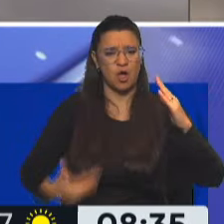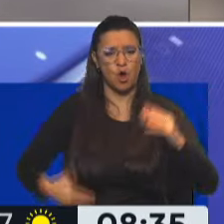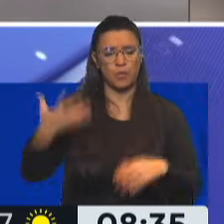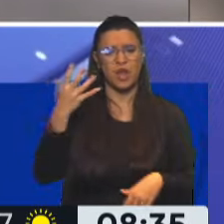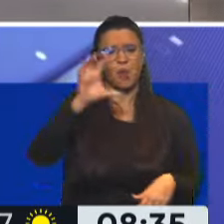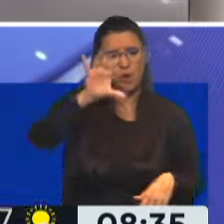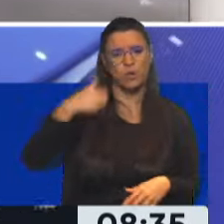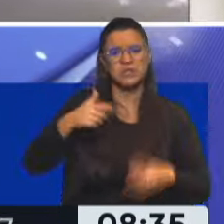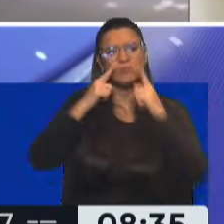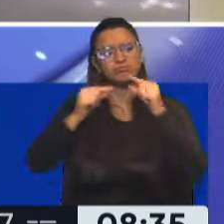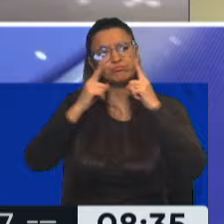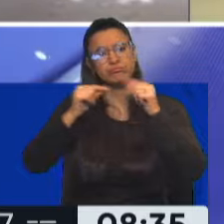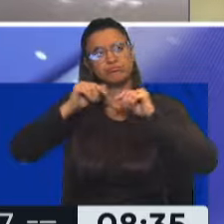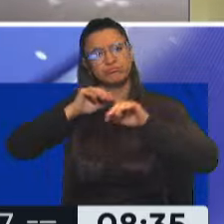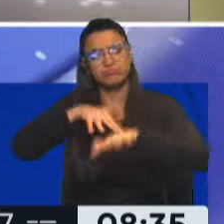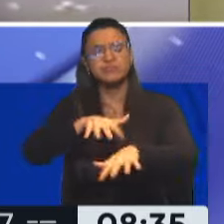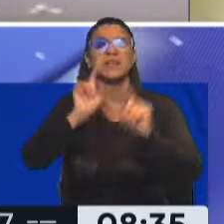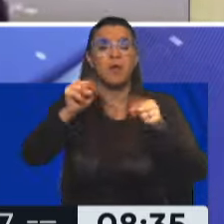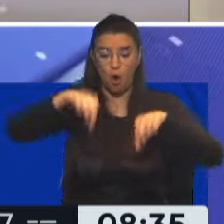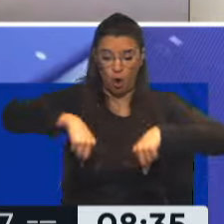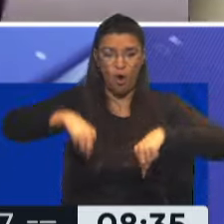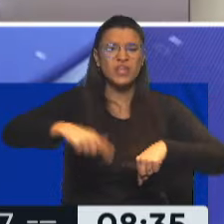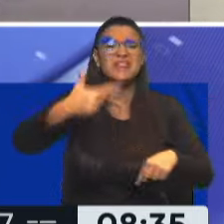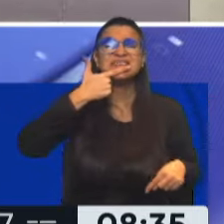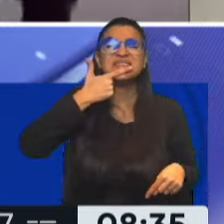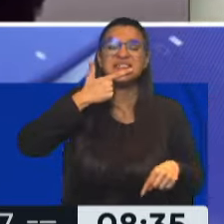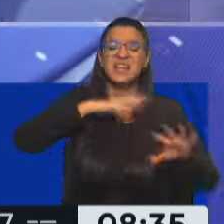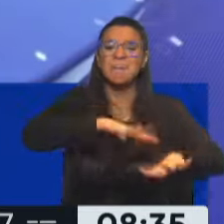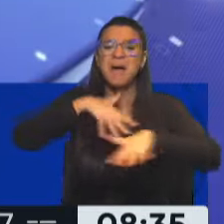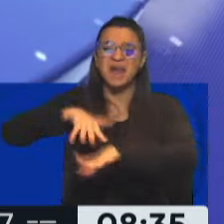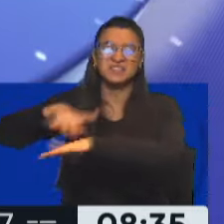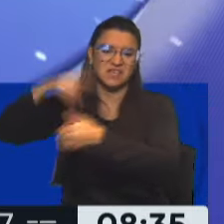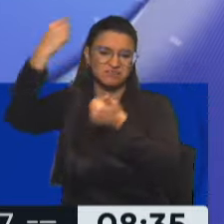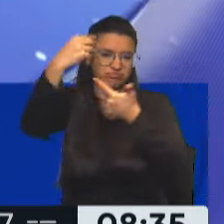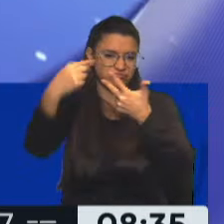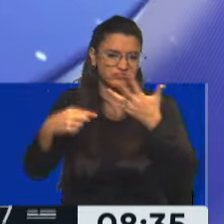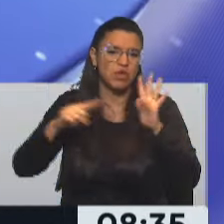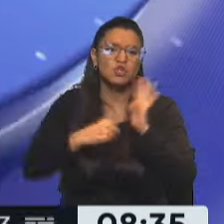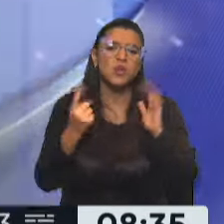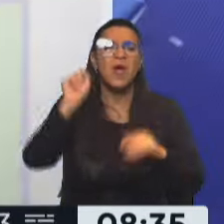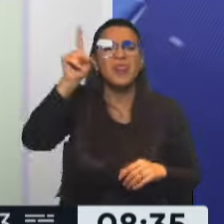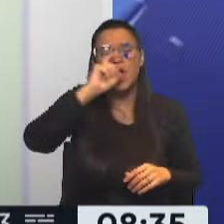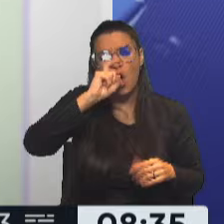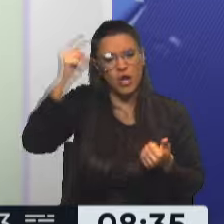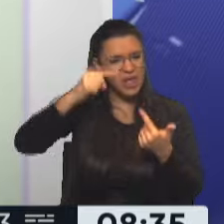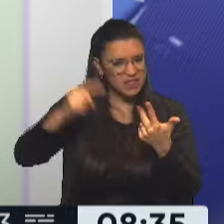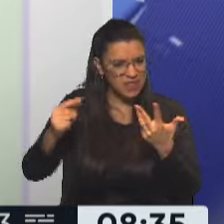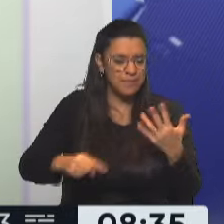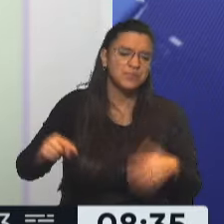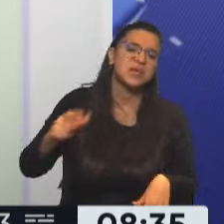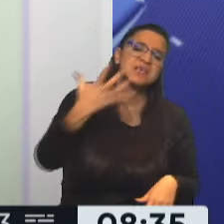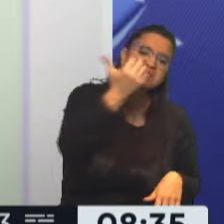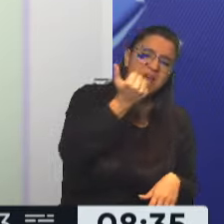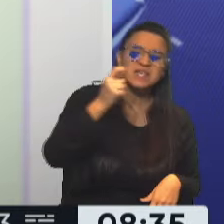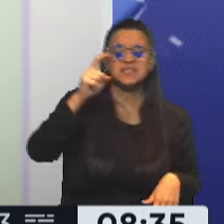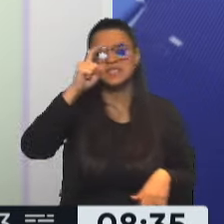provincia y atención porque hoy hay convocadas 17 marchas en distintas ciudades de corrientes entre las 18 y 19:30